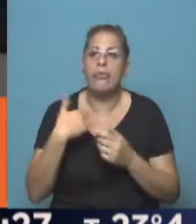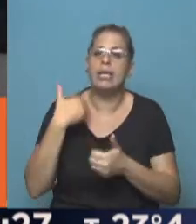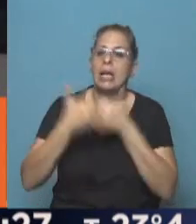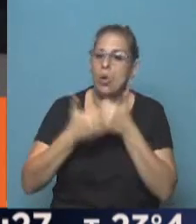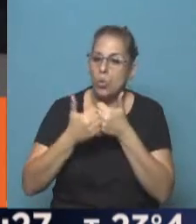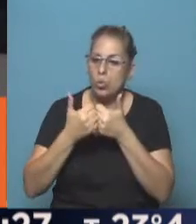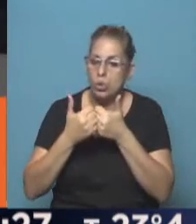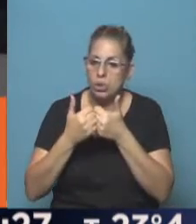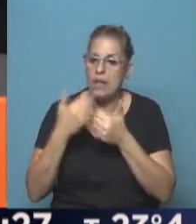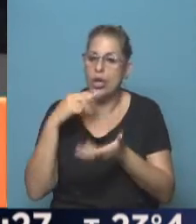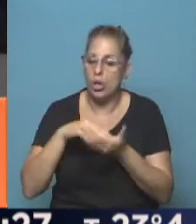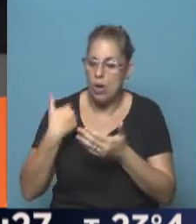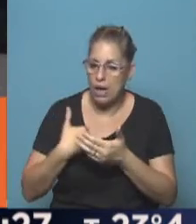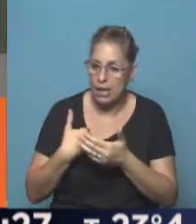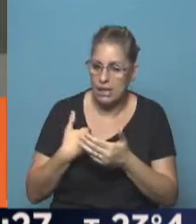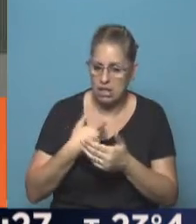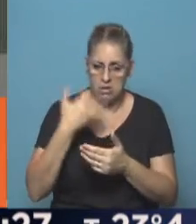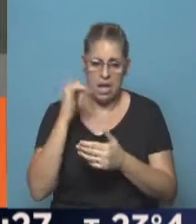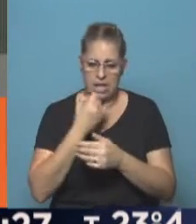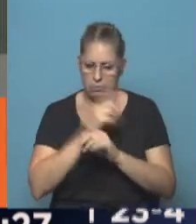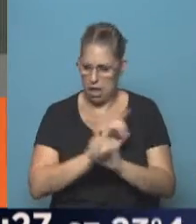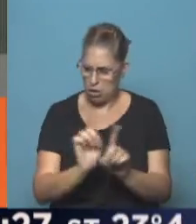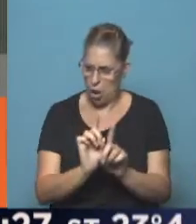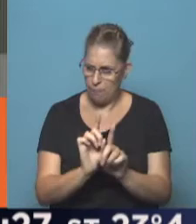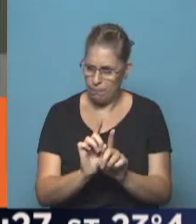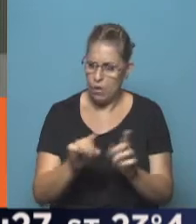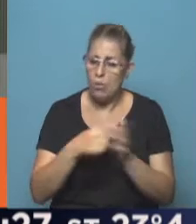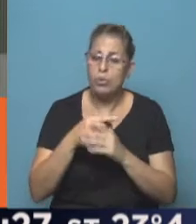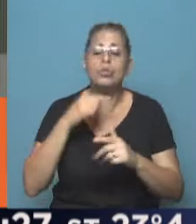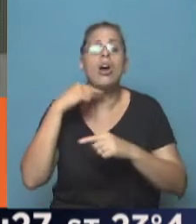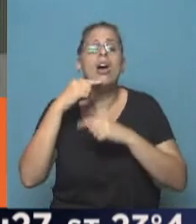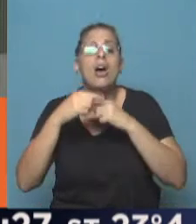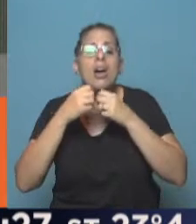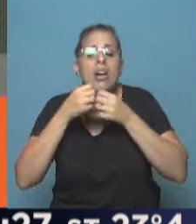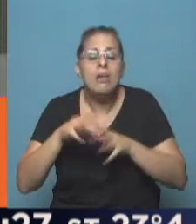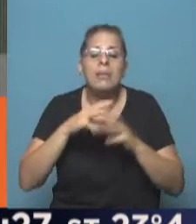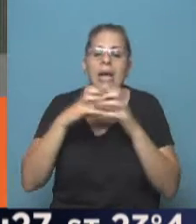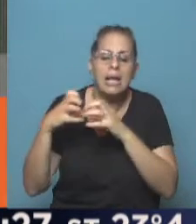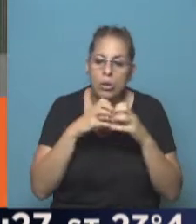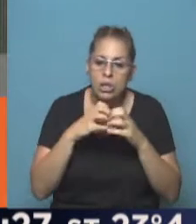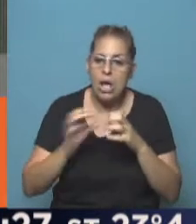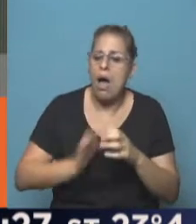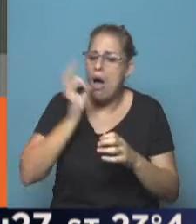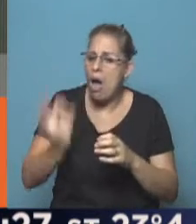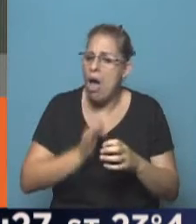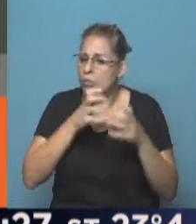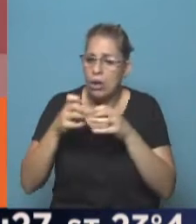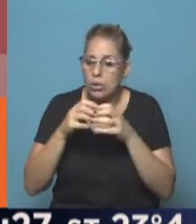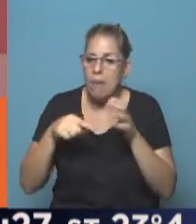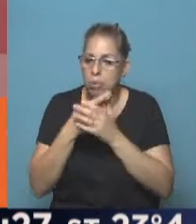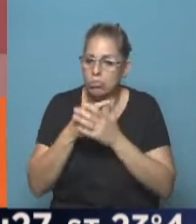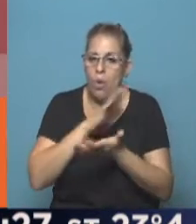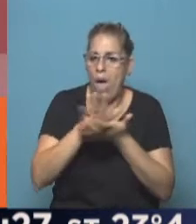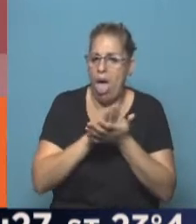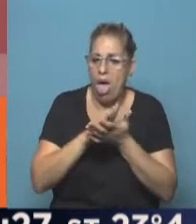concursada que es el Correo Argentino no le acepta la mejora y empiezan a negociar. Durante todos estos años se negocia y no se llega a